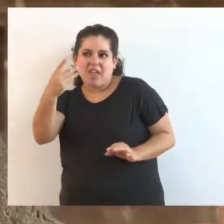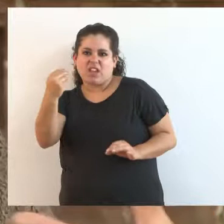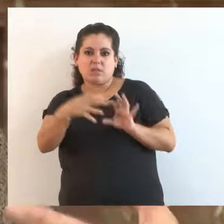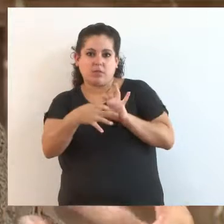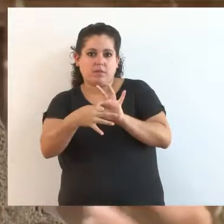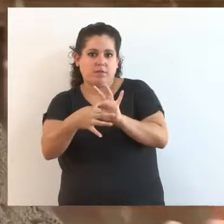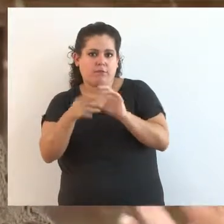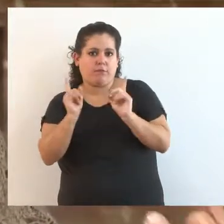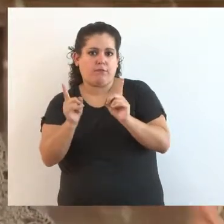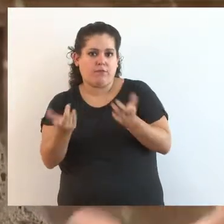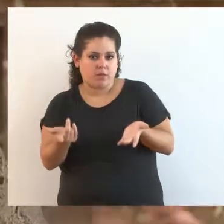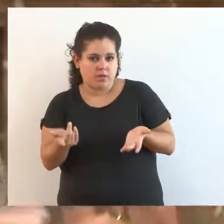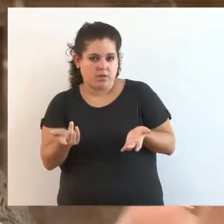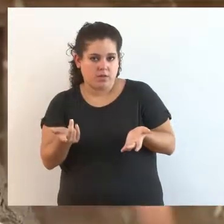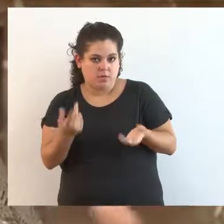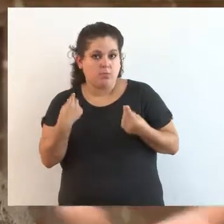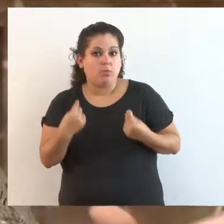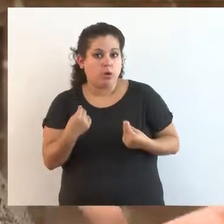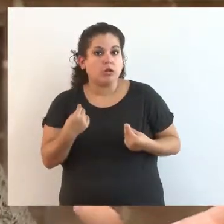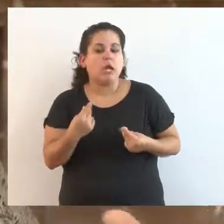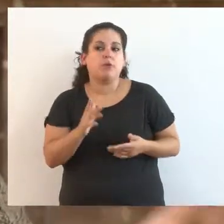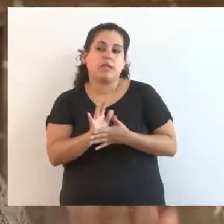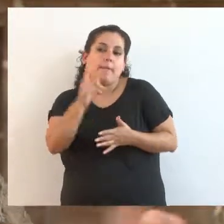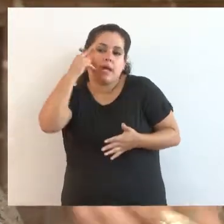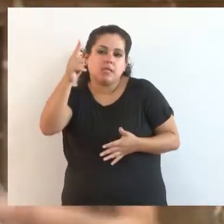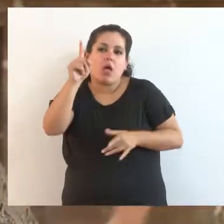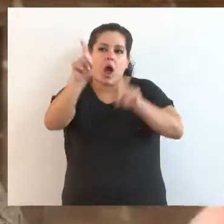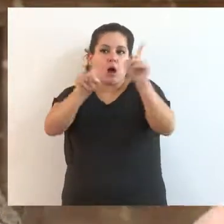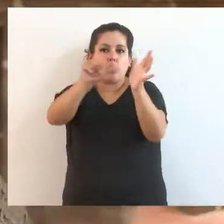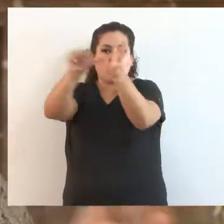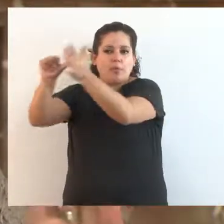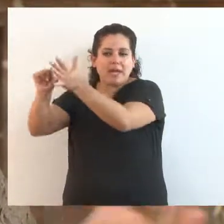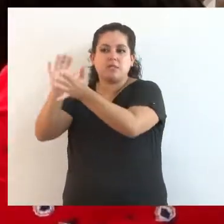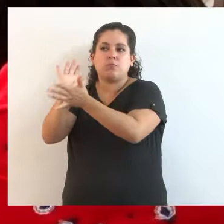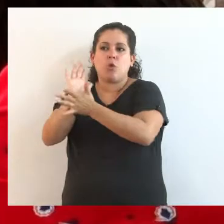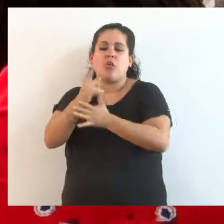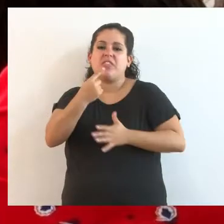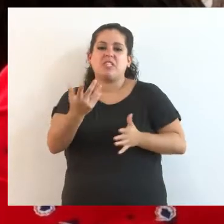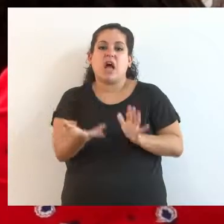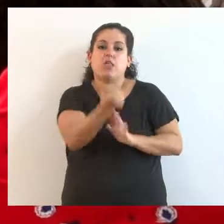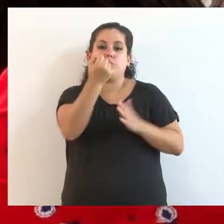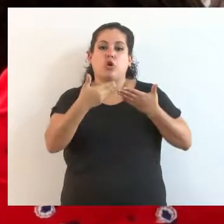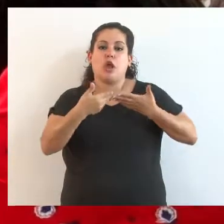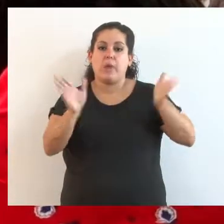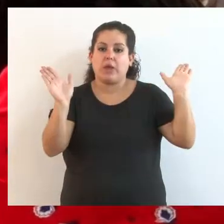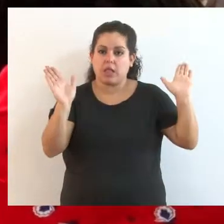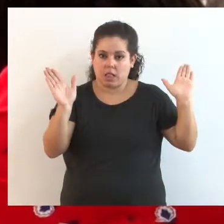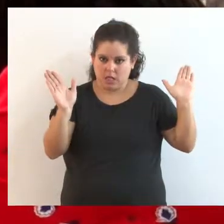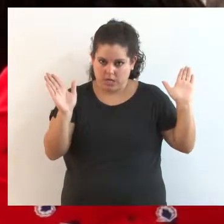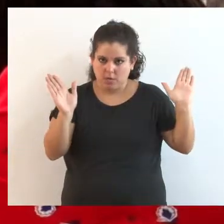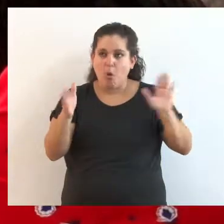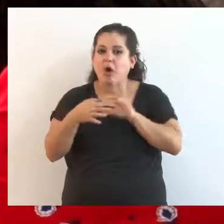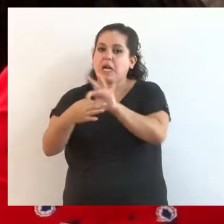perder vinculación con la familia biológica, sino que está pensada con lo que en algunos países se conoce más como una adopción abierta, digamos, y no